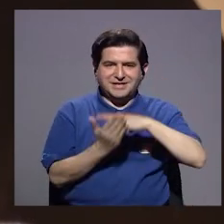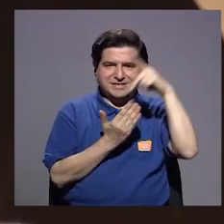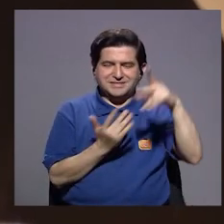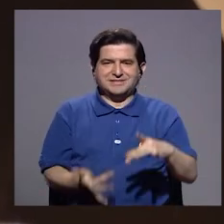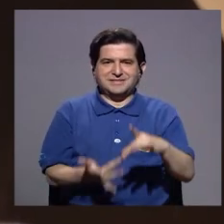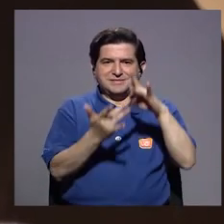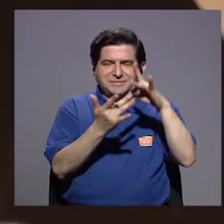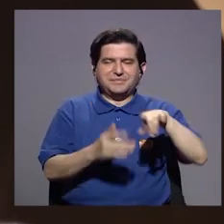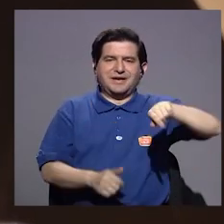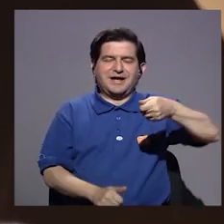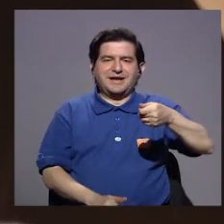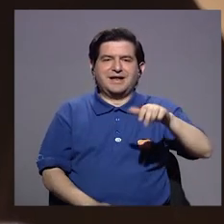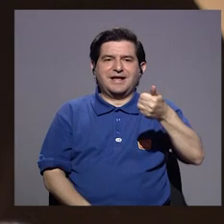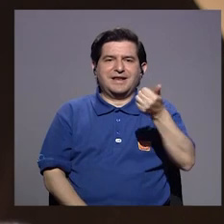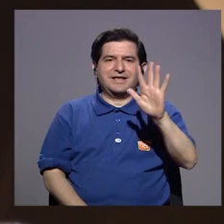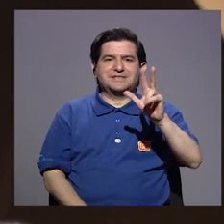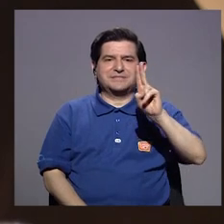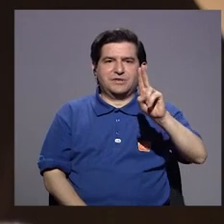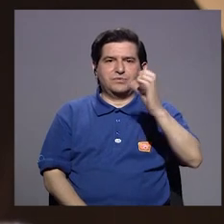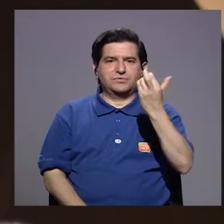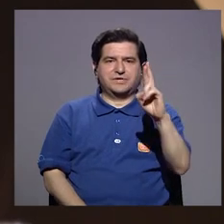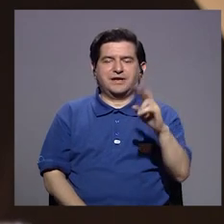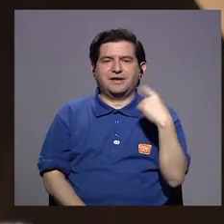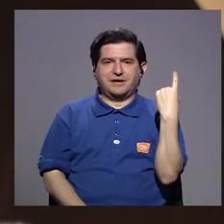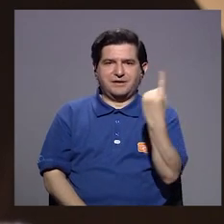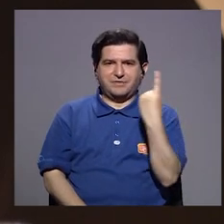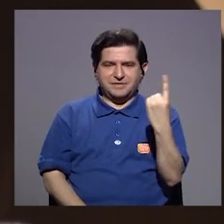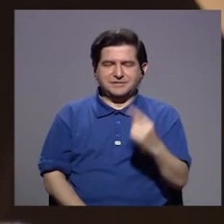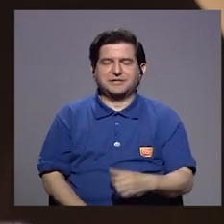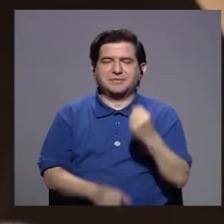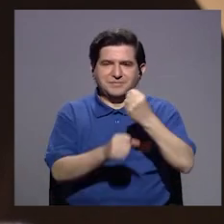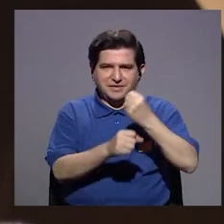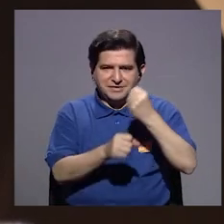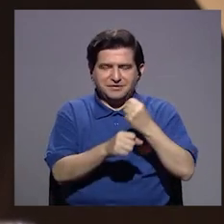en este programa especial de Canal 15 UCR, en donde siempre